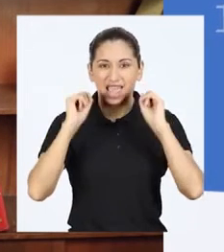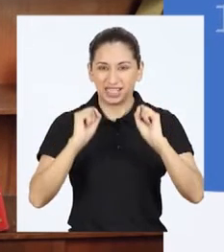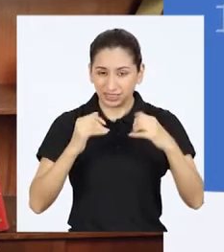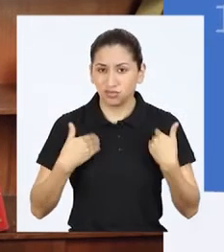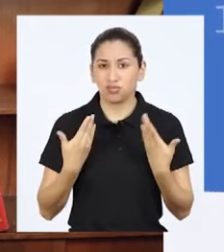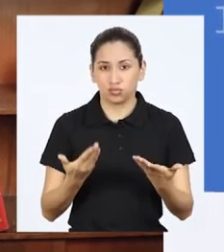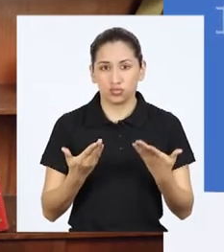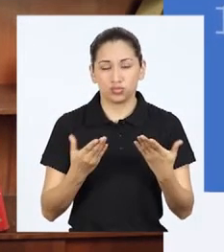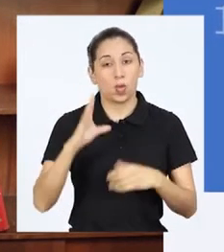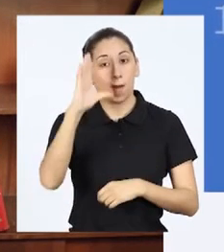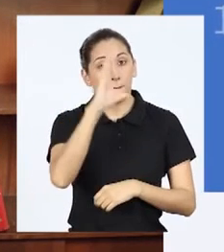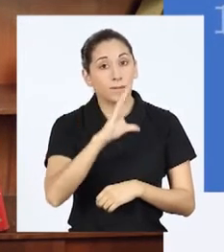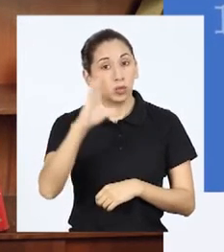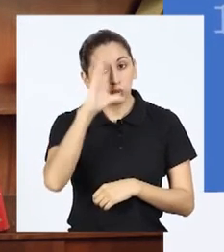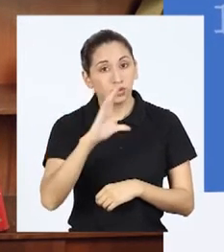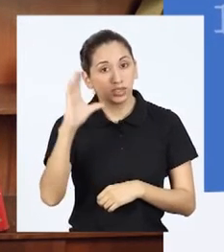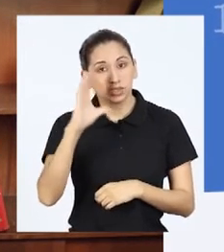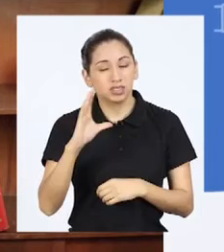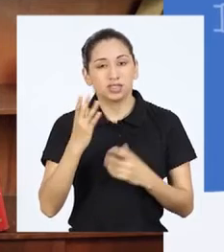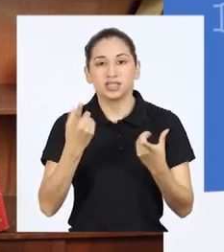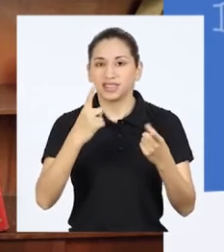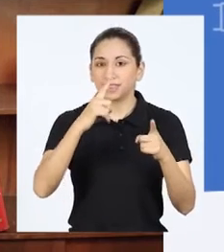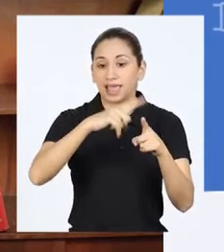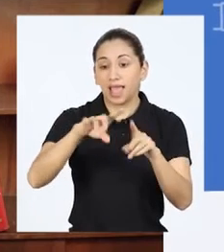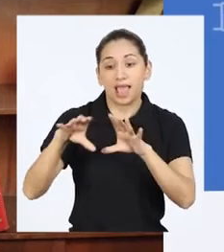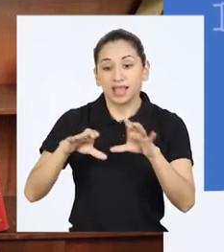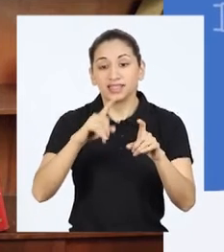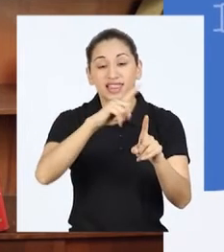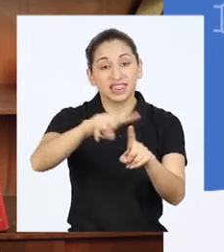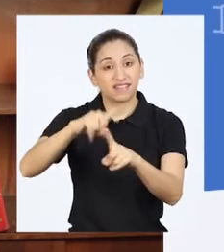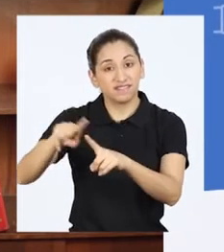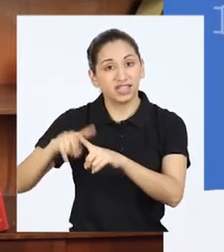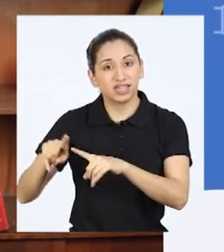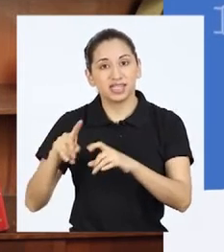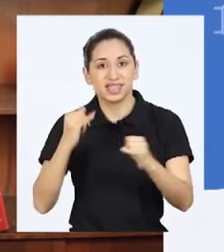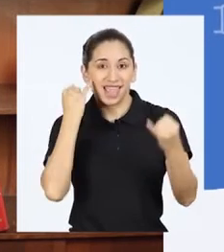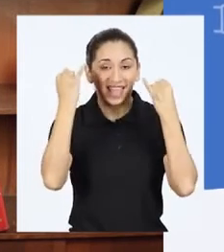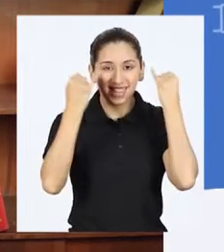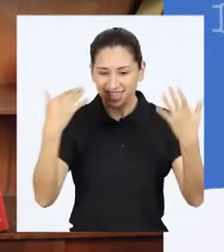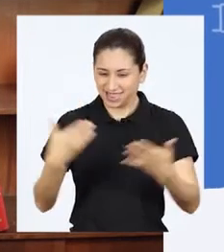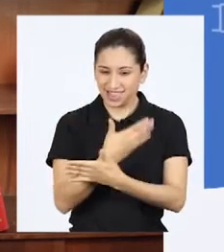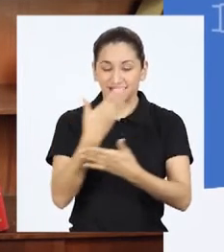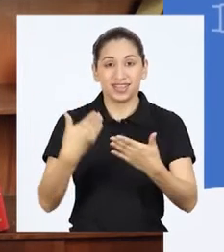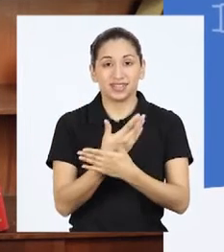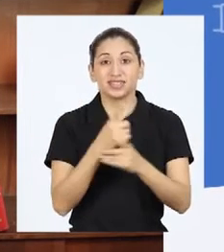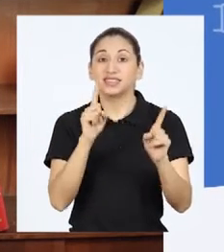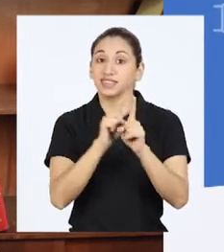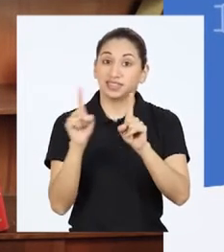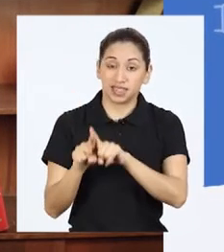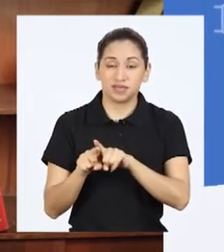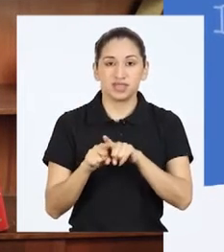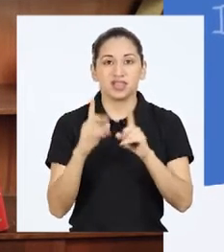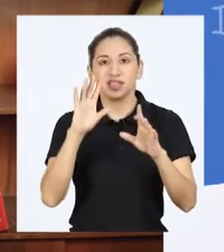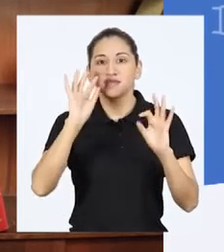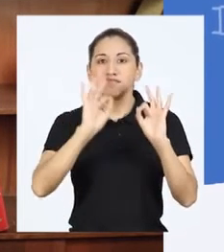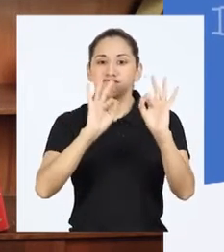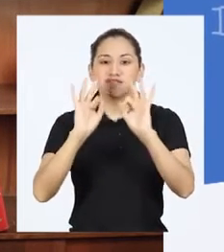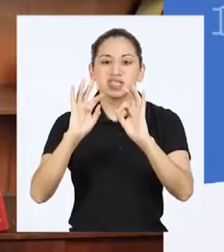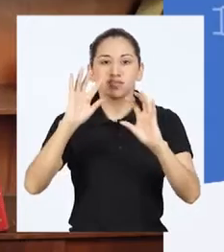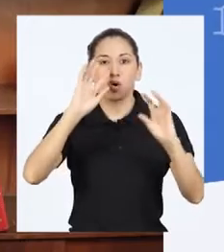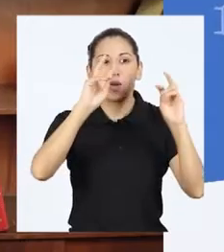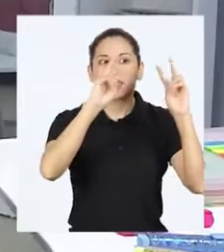posible, buscando que sean diferentes, creativas y que lleguen a la solución del